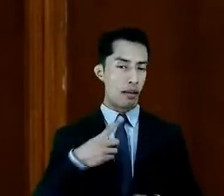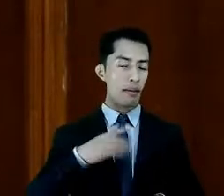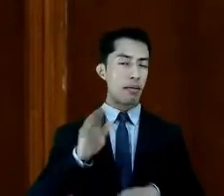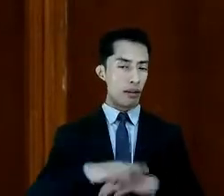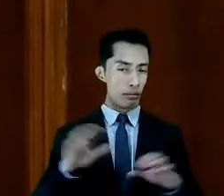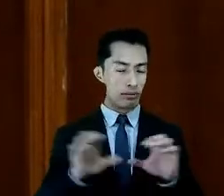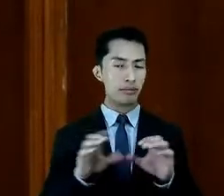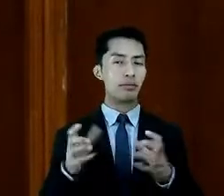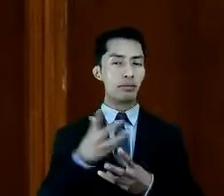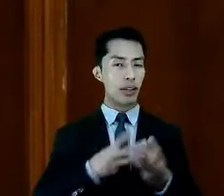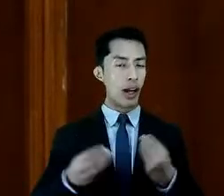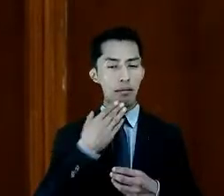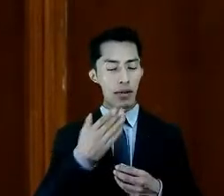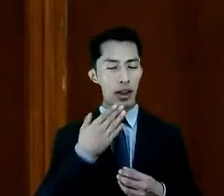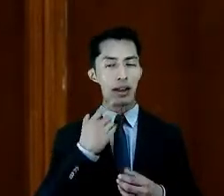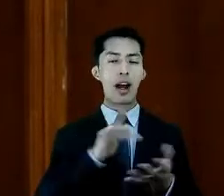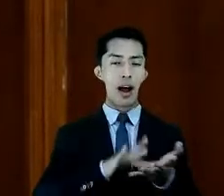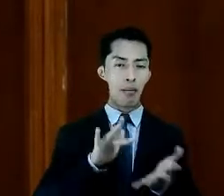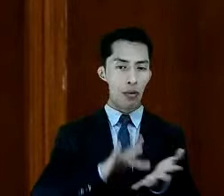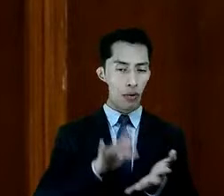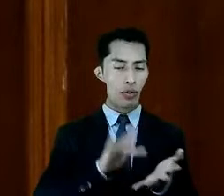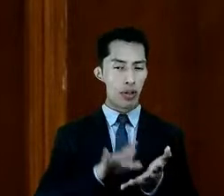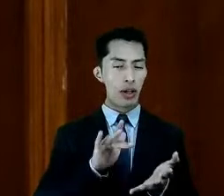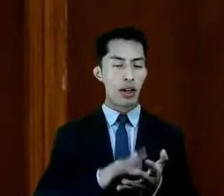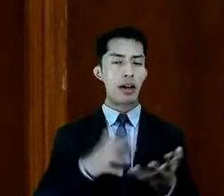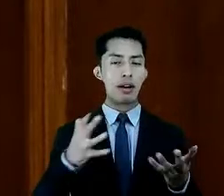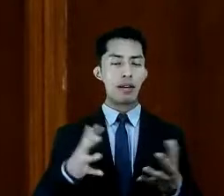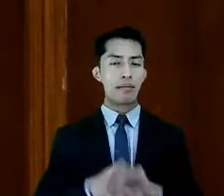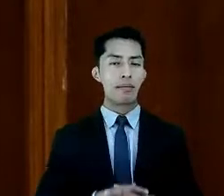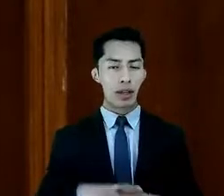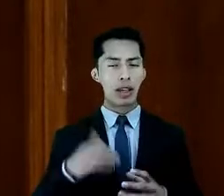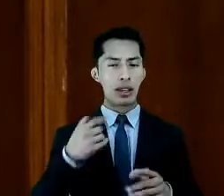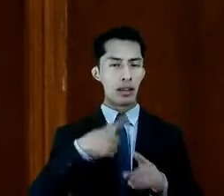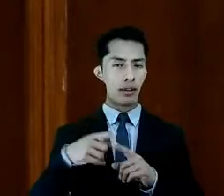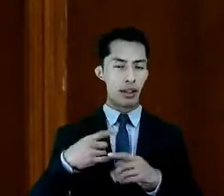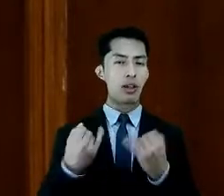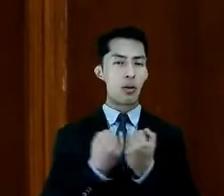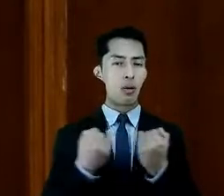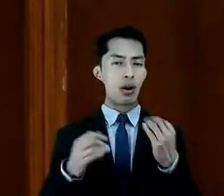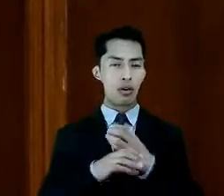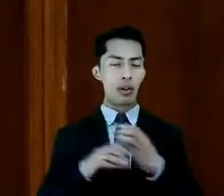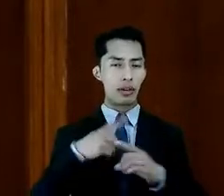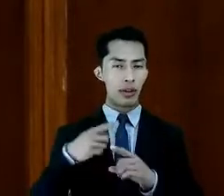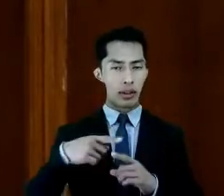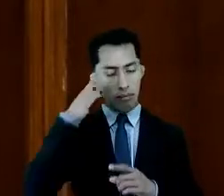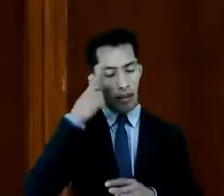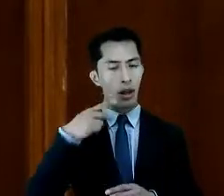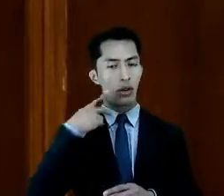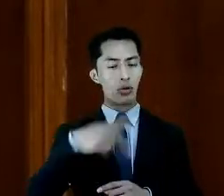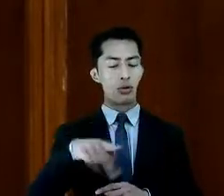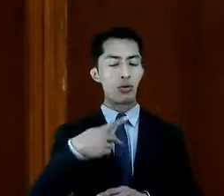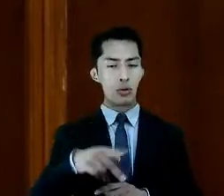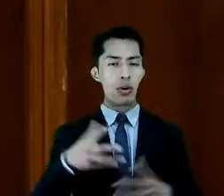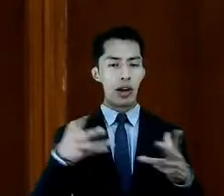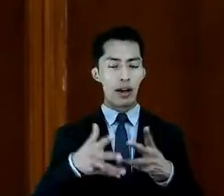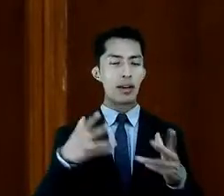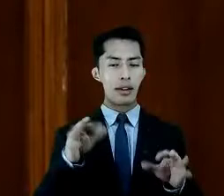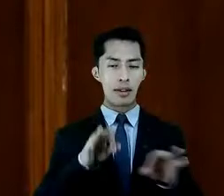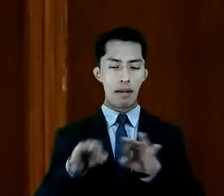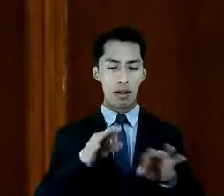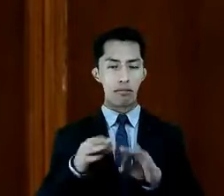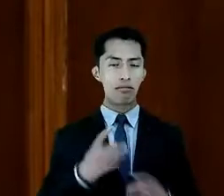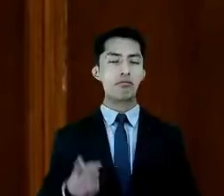certificación, remuneraciones, prestaciones y dotación de condiciones para desempeñar